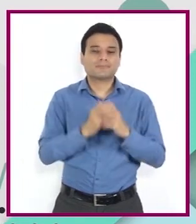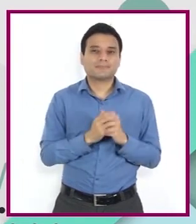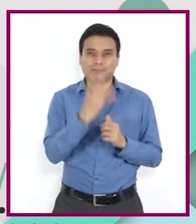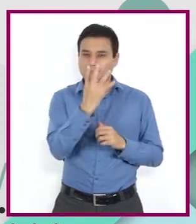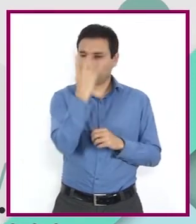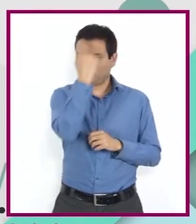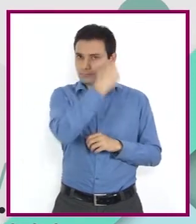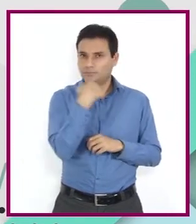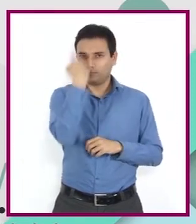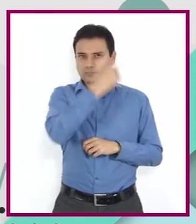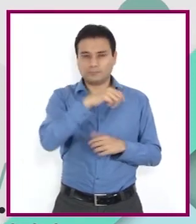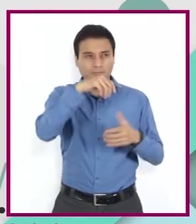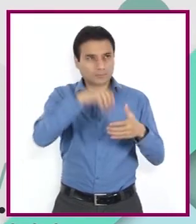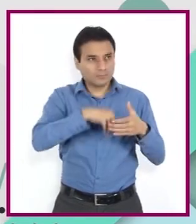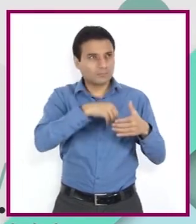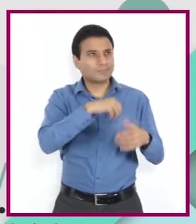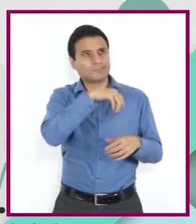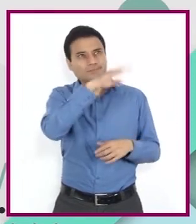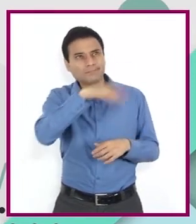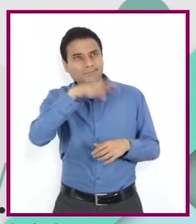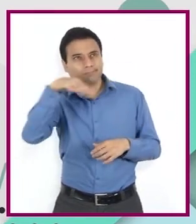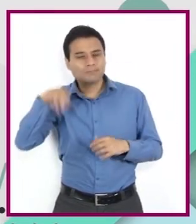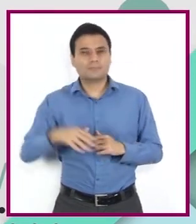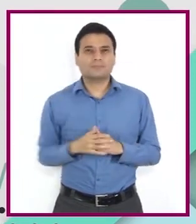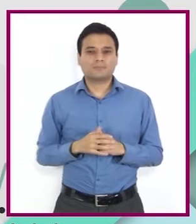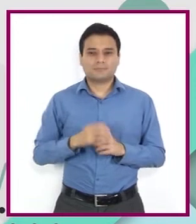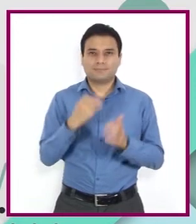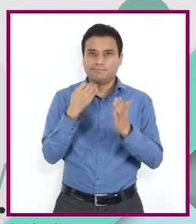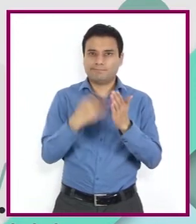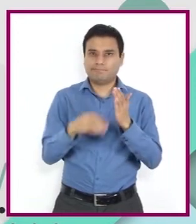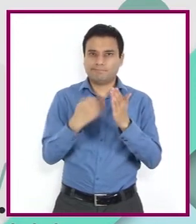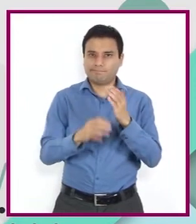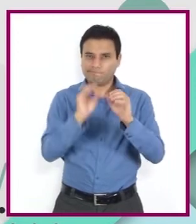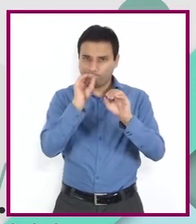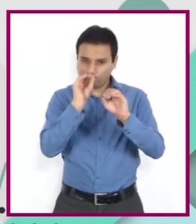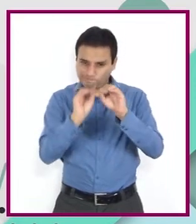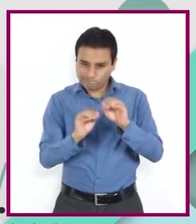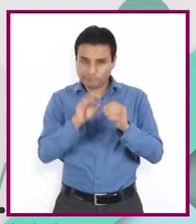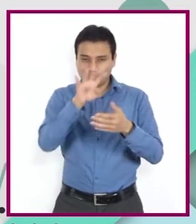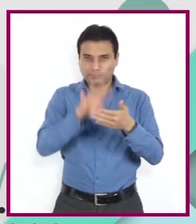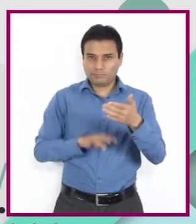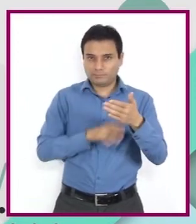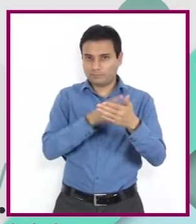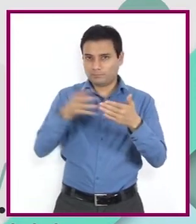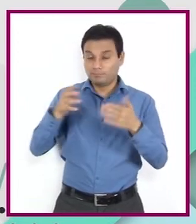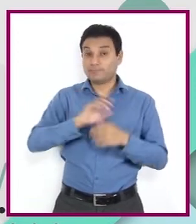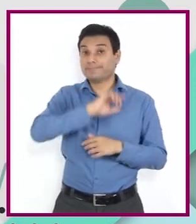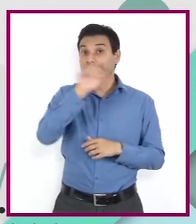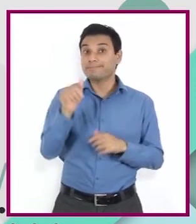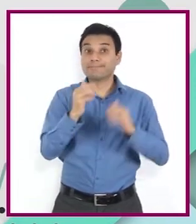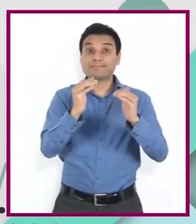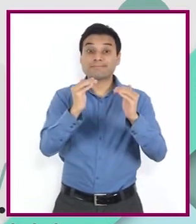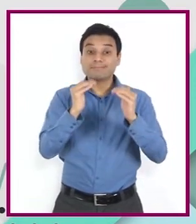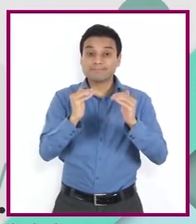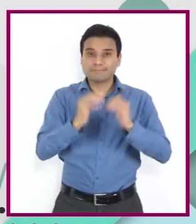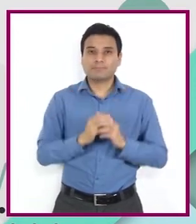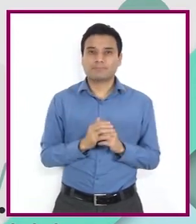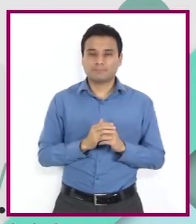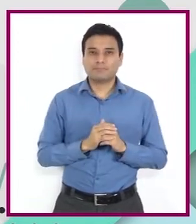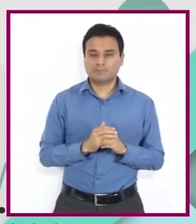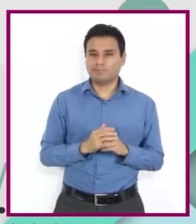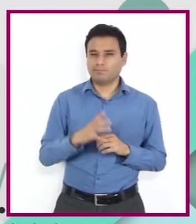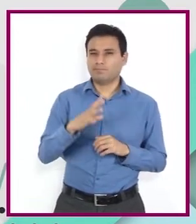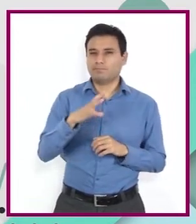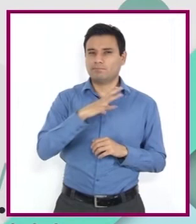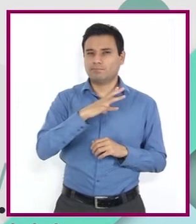horas. Lo que debemos hacer ahora es acomodar los datos en forma de tabla. Posteriormente, generar los productos de